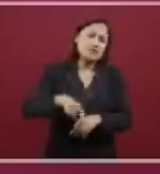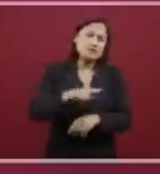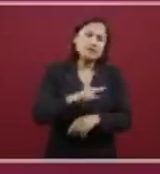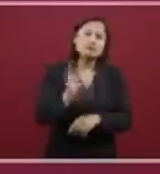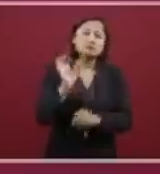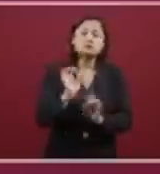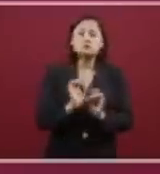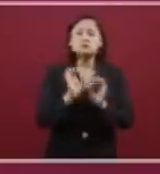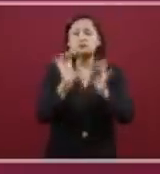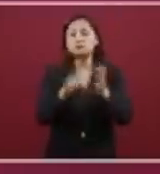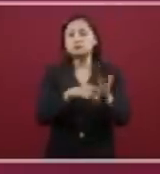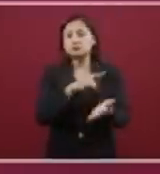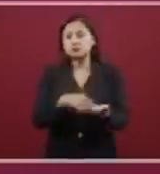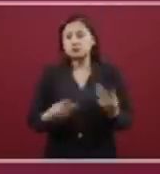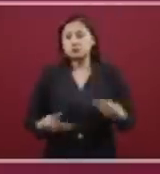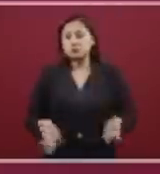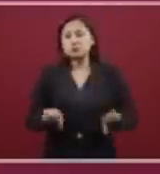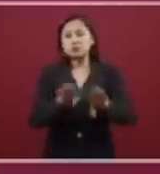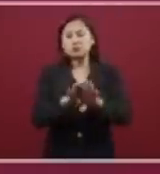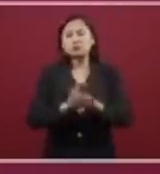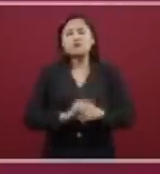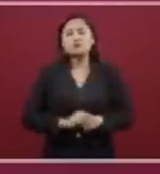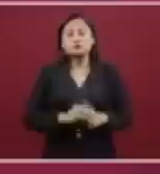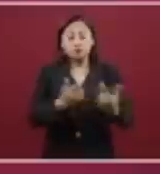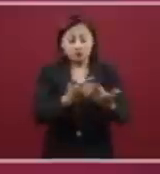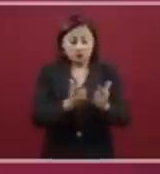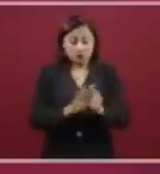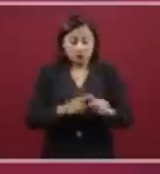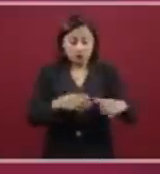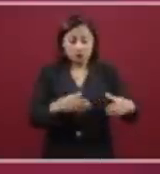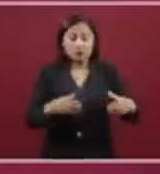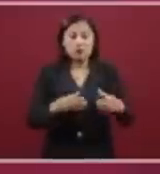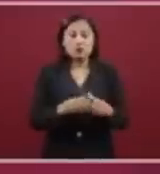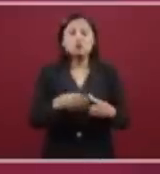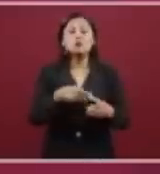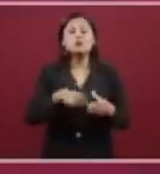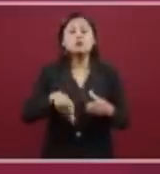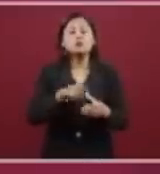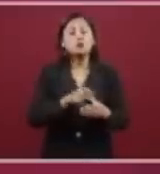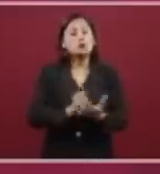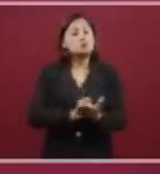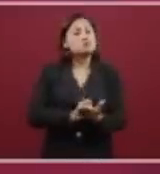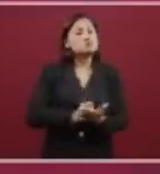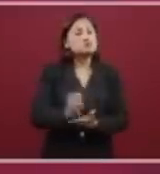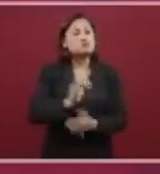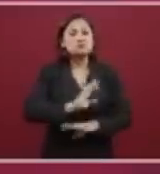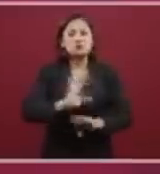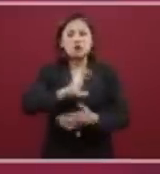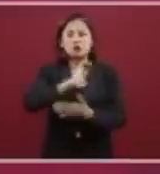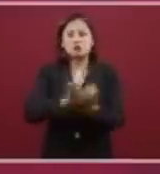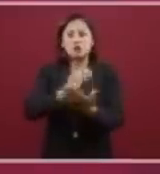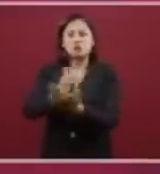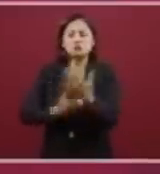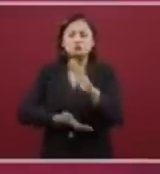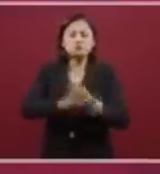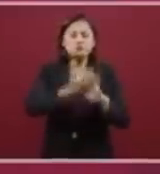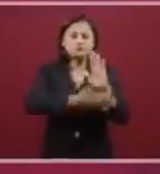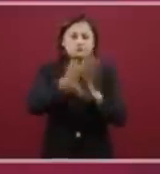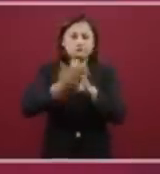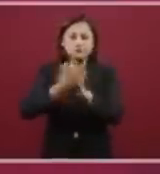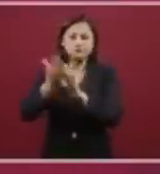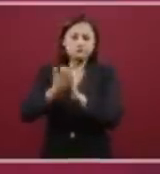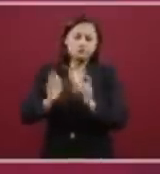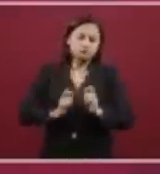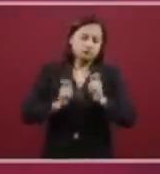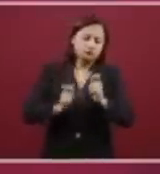asimismo el grupo tomó la decisión de acelerar la asignación de contratos de obra la entrega de anticipos